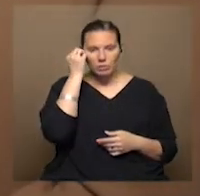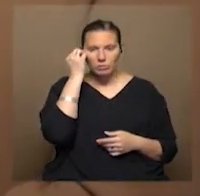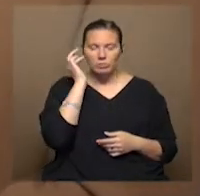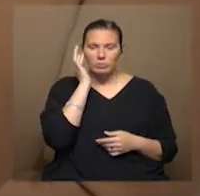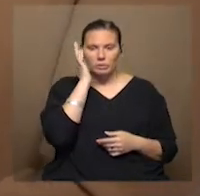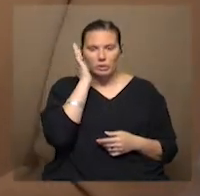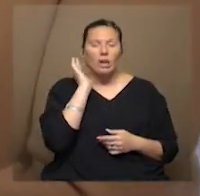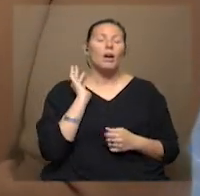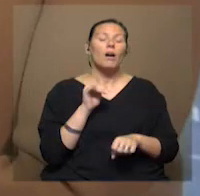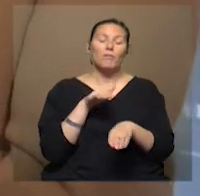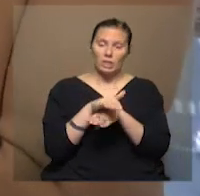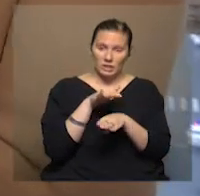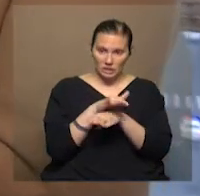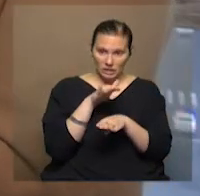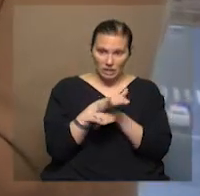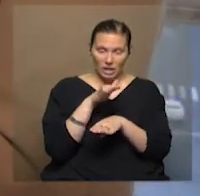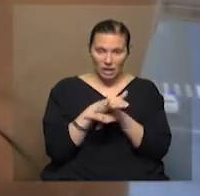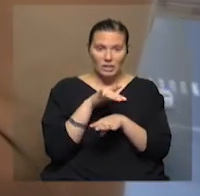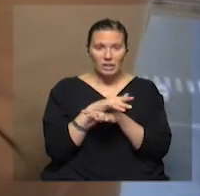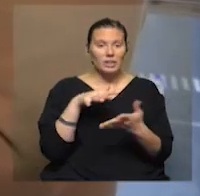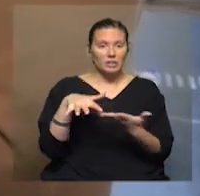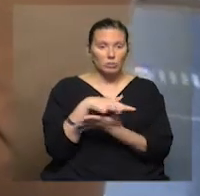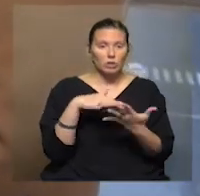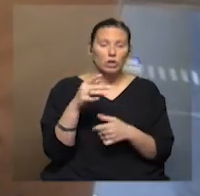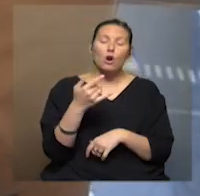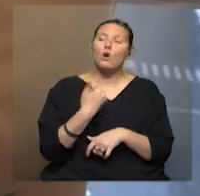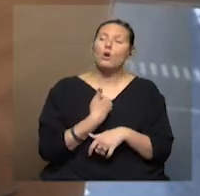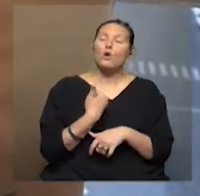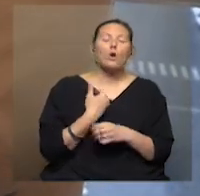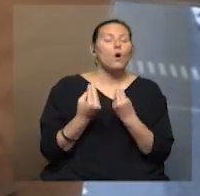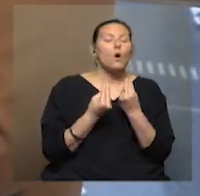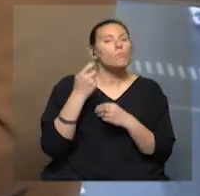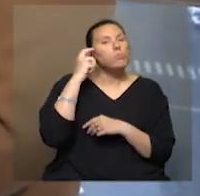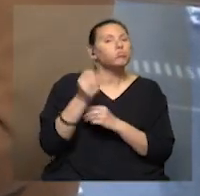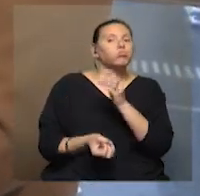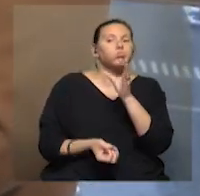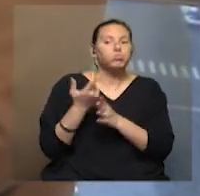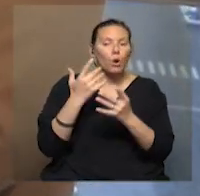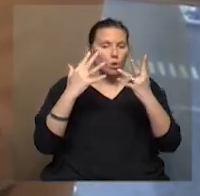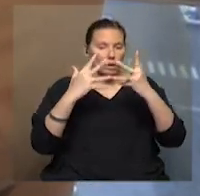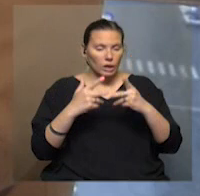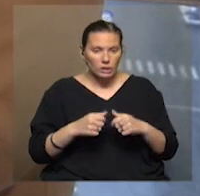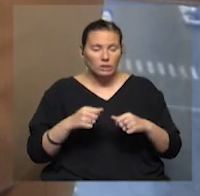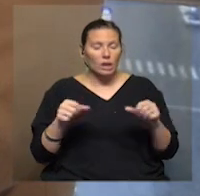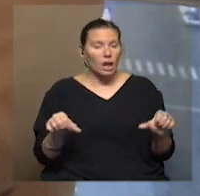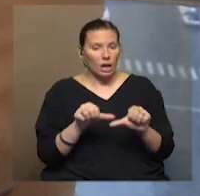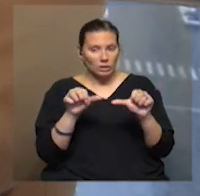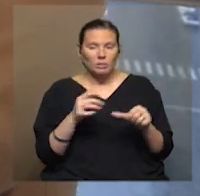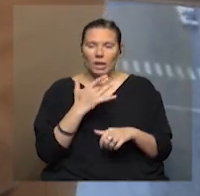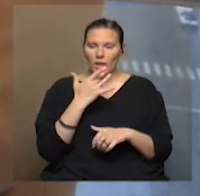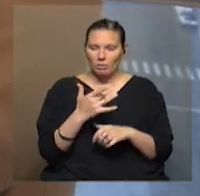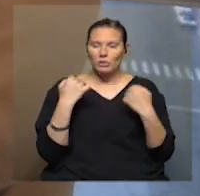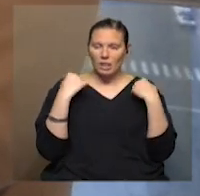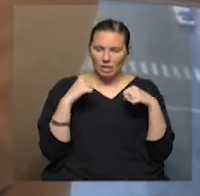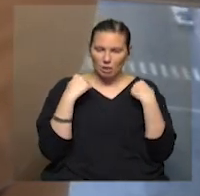Felicidades dentro de todo este contexto. Y bueno, contame un poco cómo surge poder organizar esta actividad tan linda